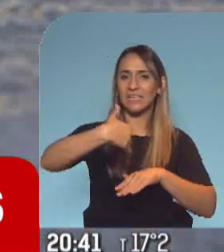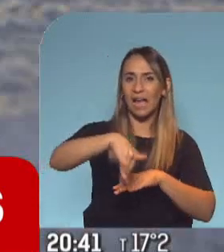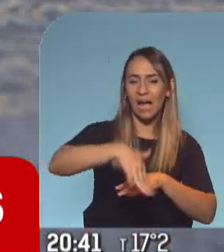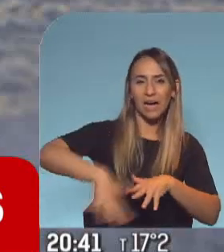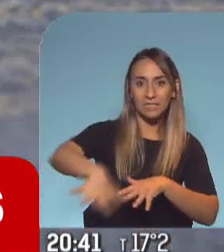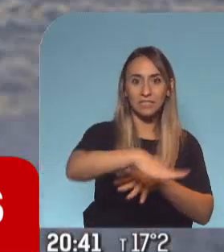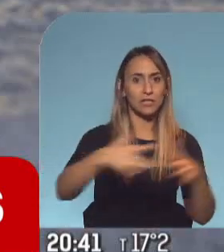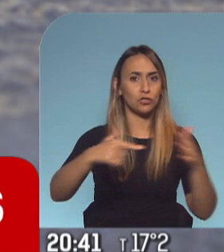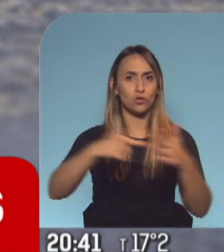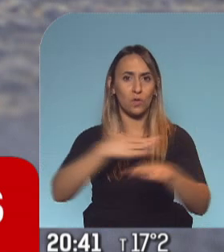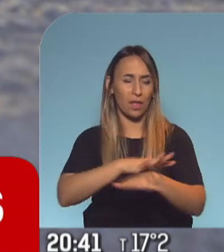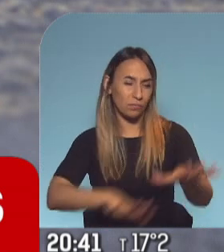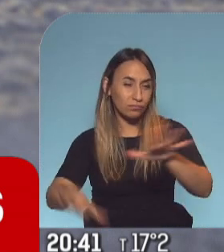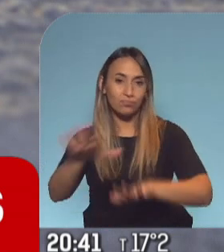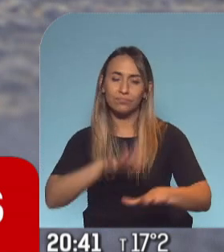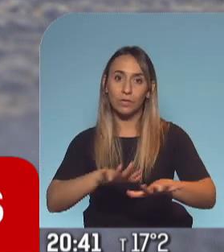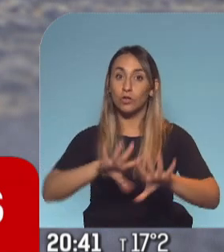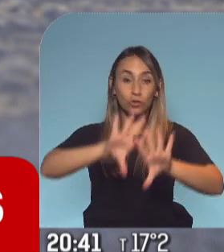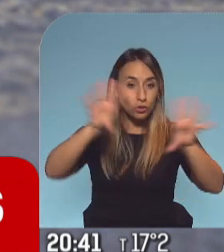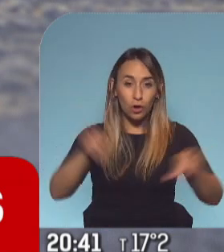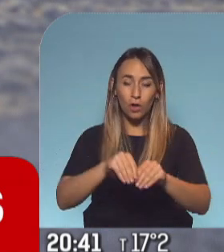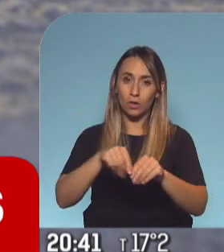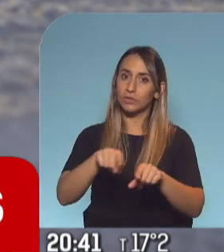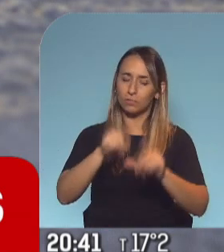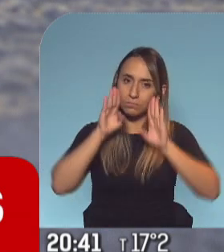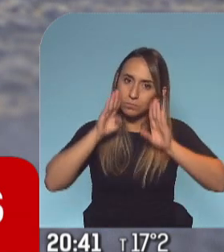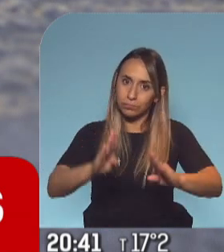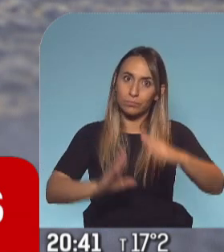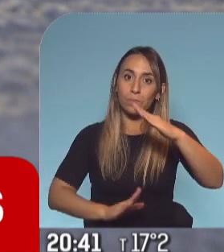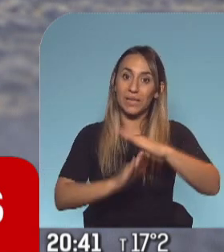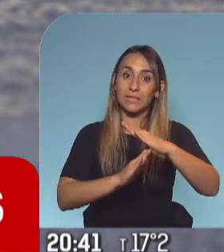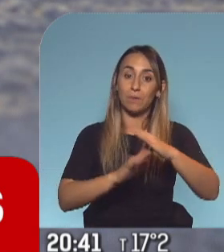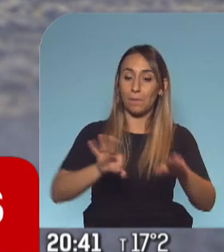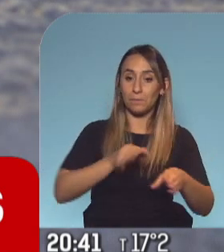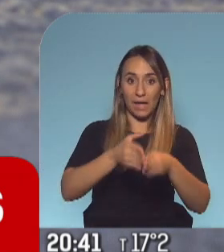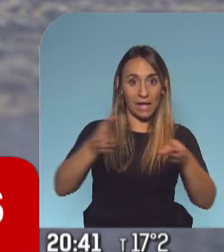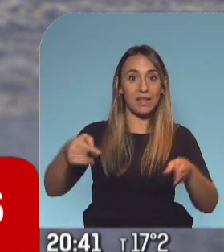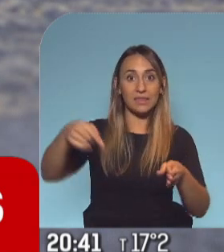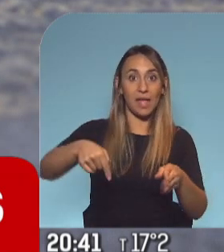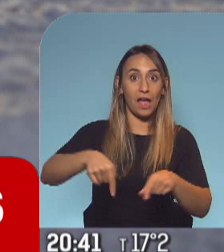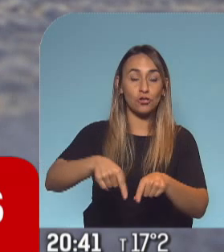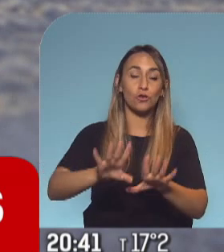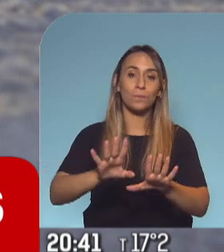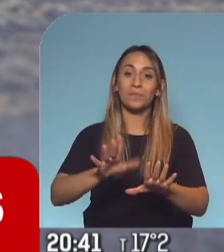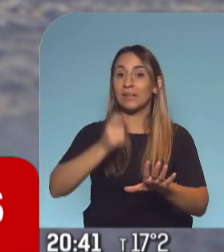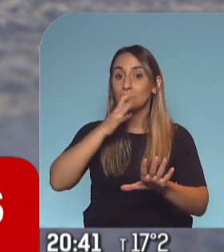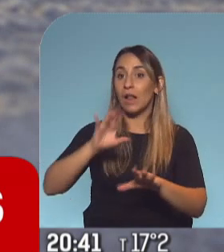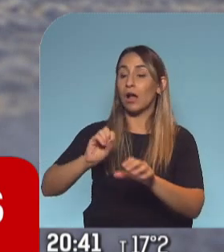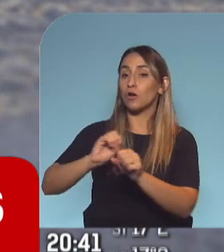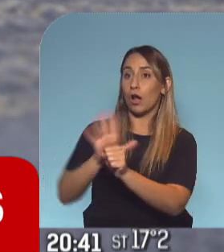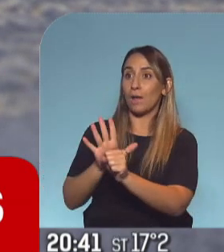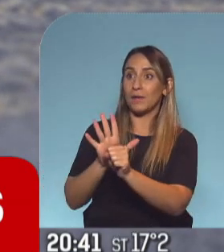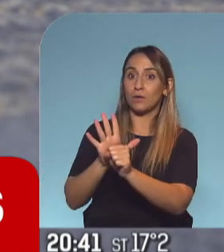muy importantes, aseguraron dentro de la gestión para este año, que promete, en caso de que el coronavirus no